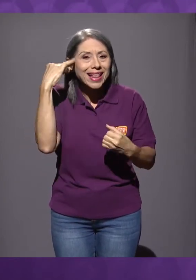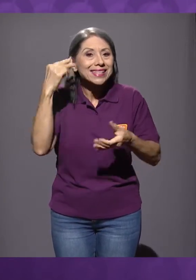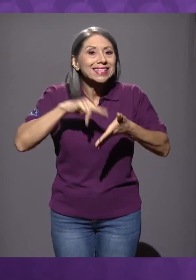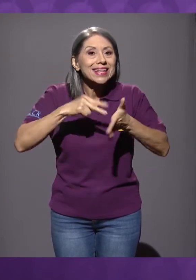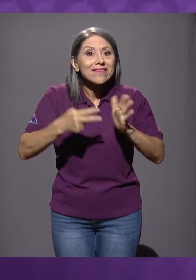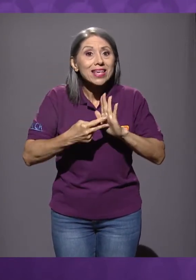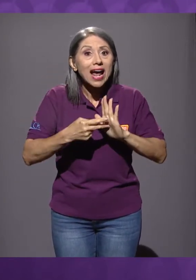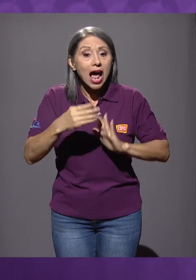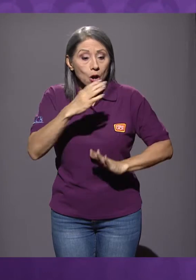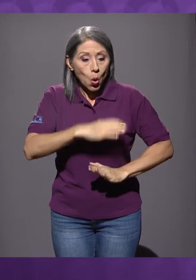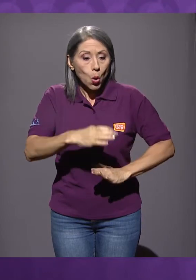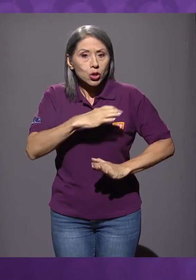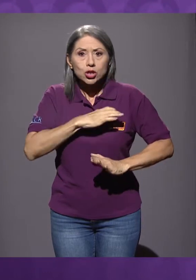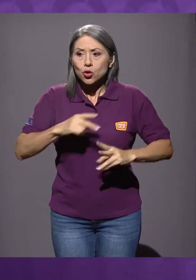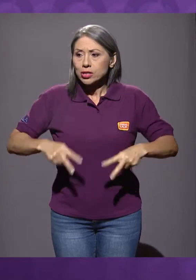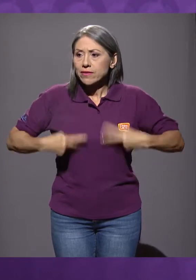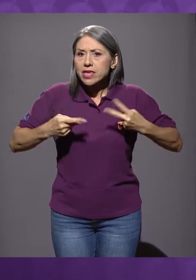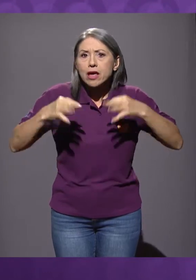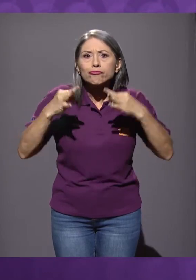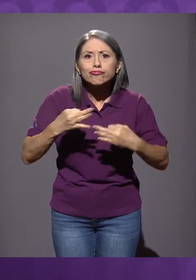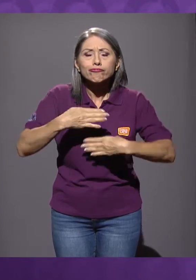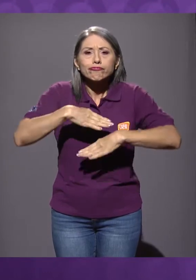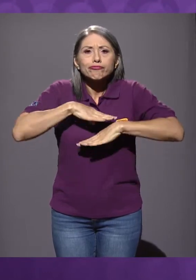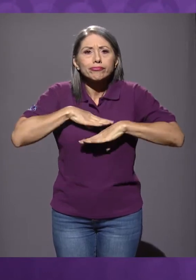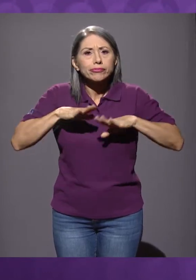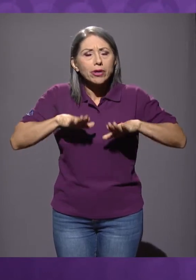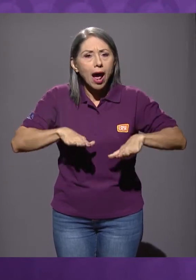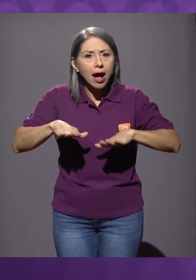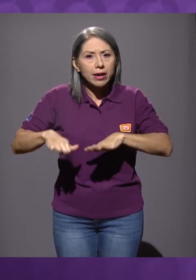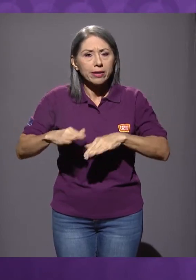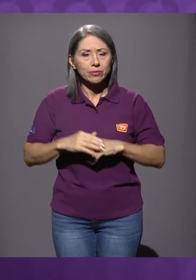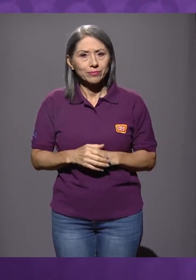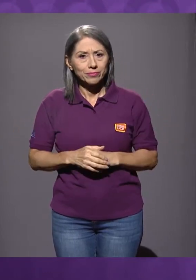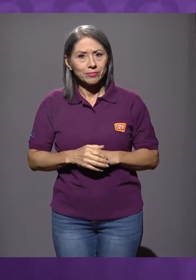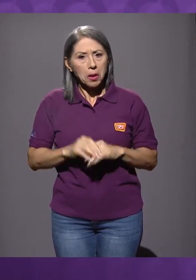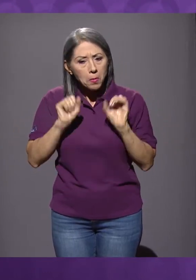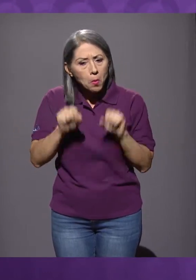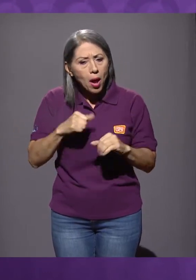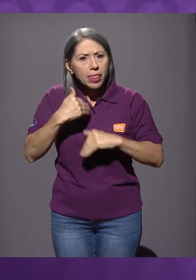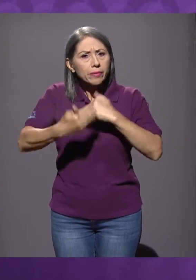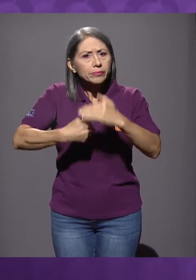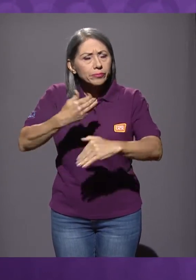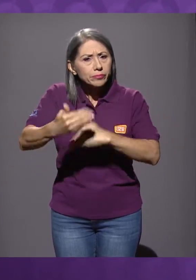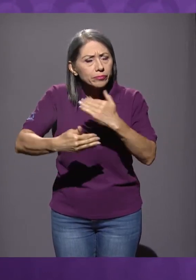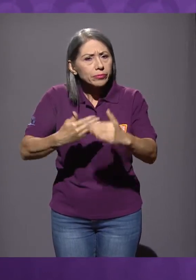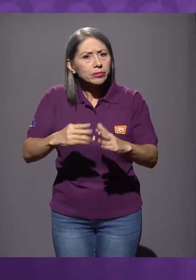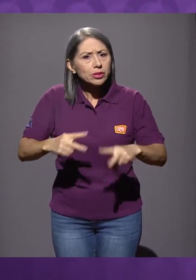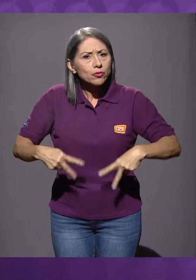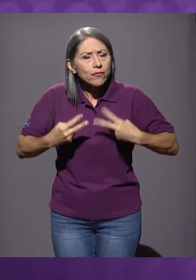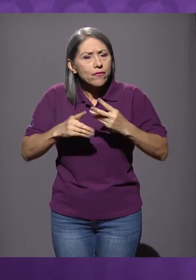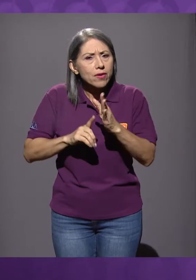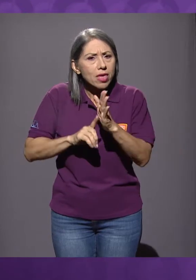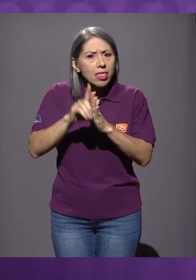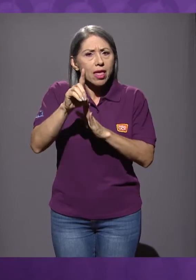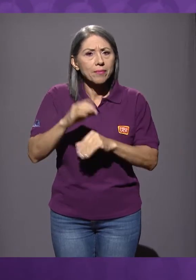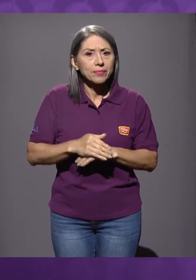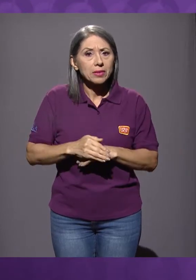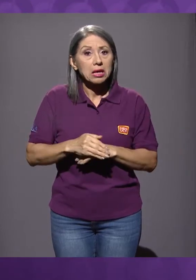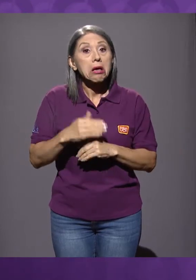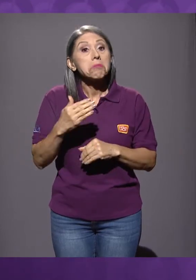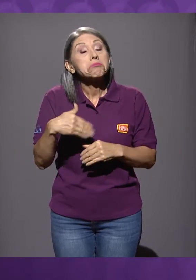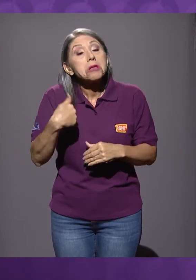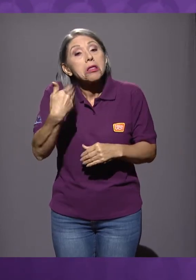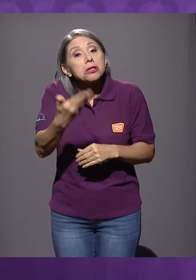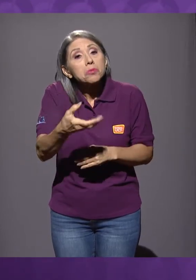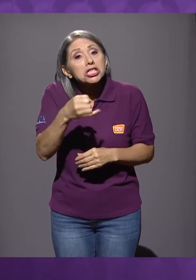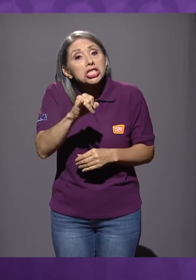poder desarrollar su vida y poder vivir, ¿verdad?, tranquilo. Y luego de eso ya vendría, si usted tiene alguna necesidad particular, buscar